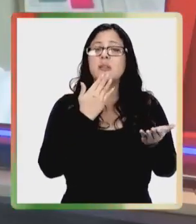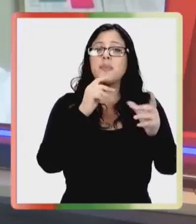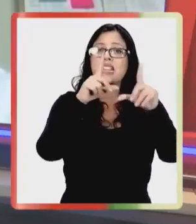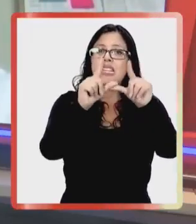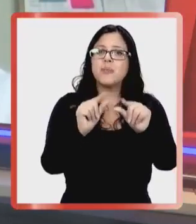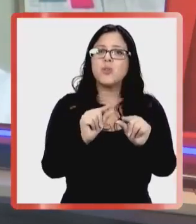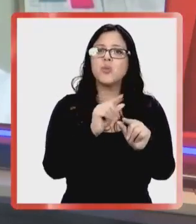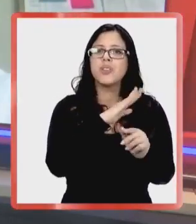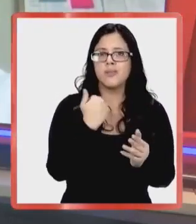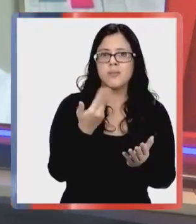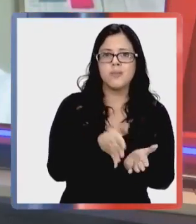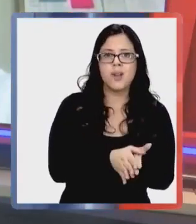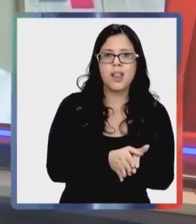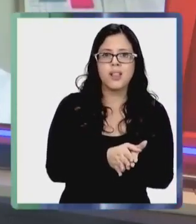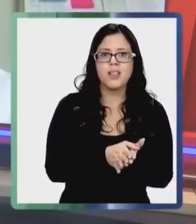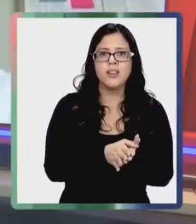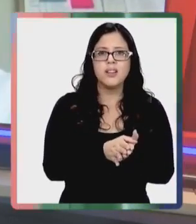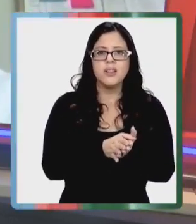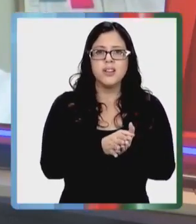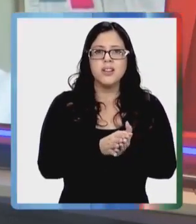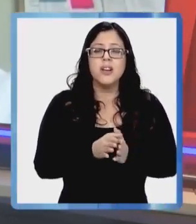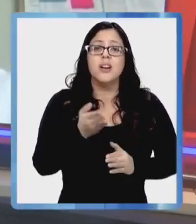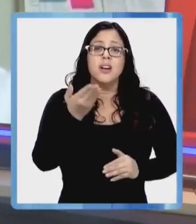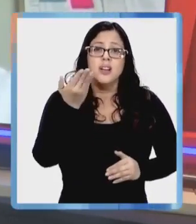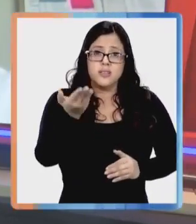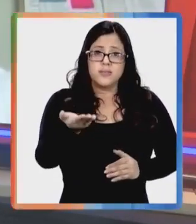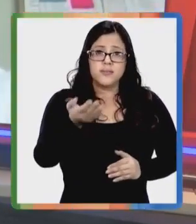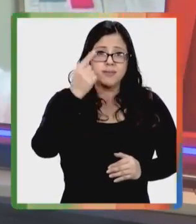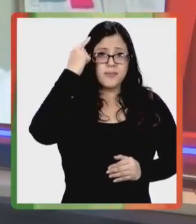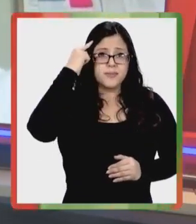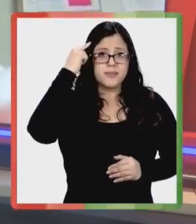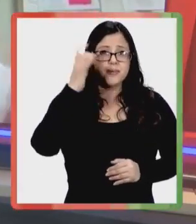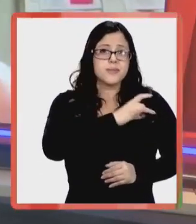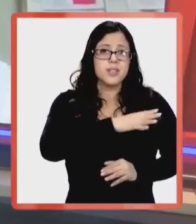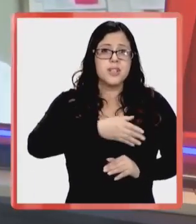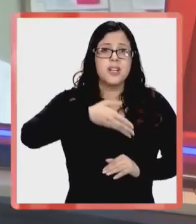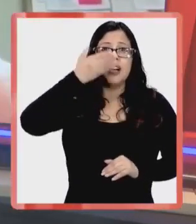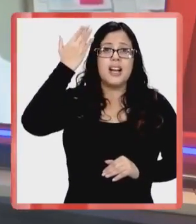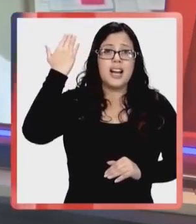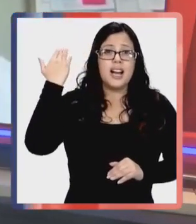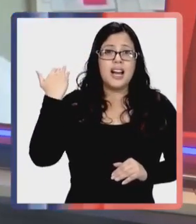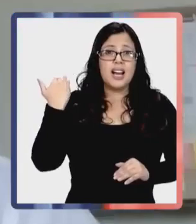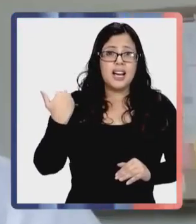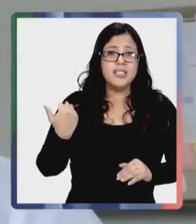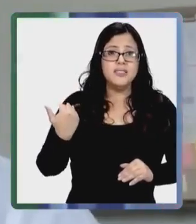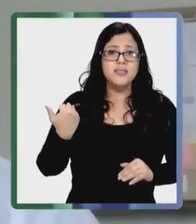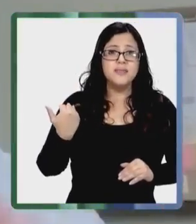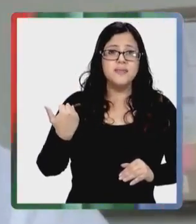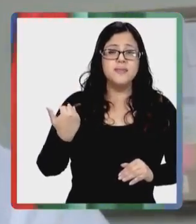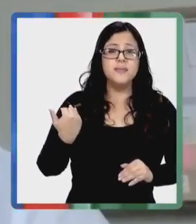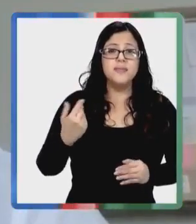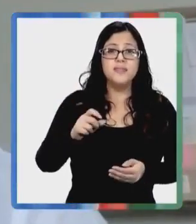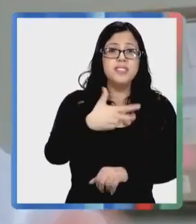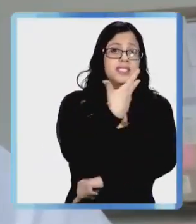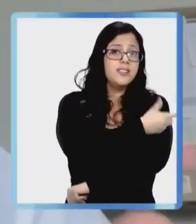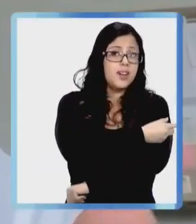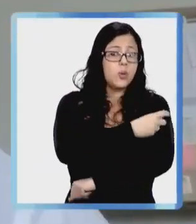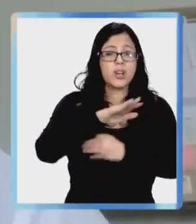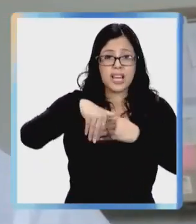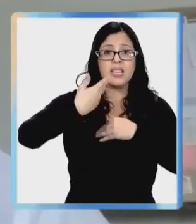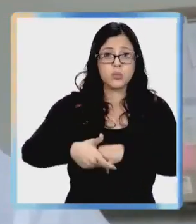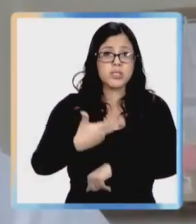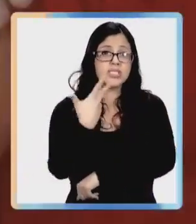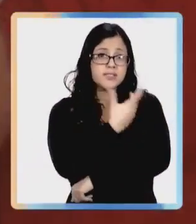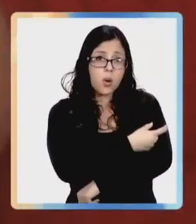morir, categóricamente. Si usted analiza lo que pasó en Chile antes de la vacuna y después de la vacuna, y lo que pasó en el mundo antes de la vacuna